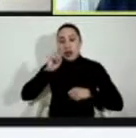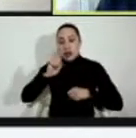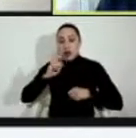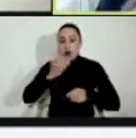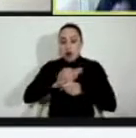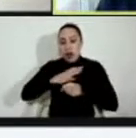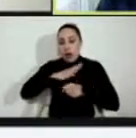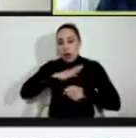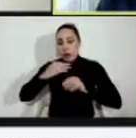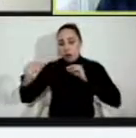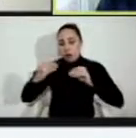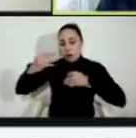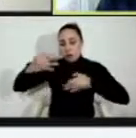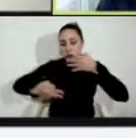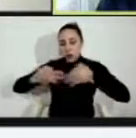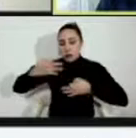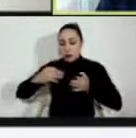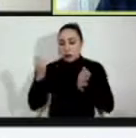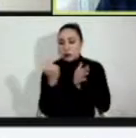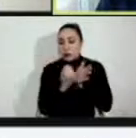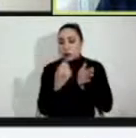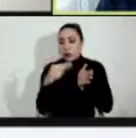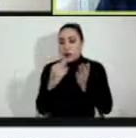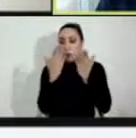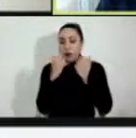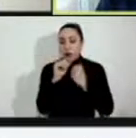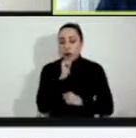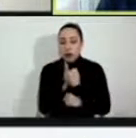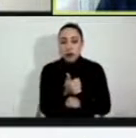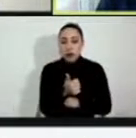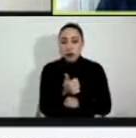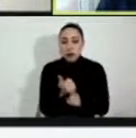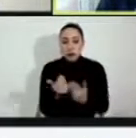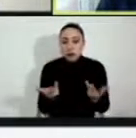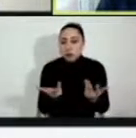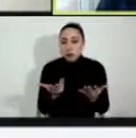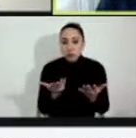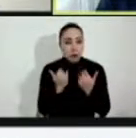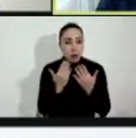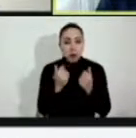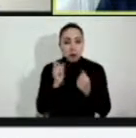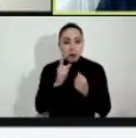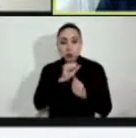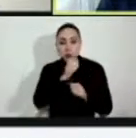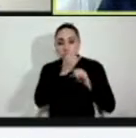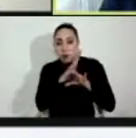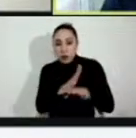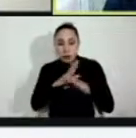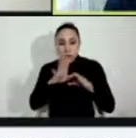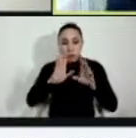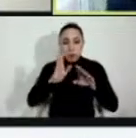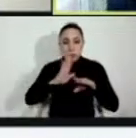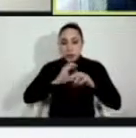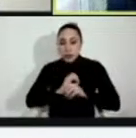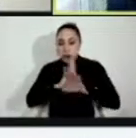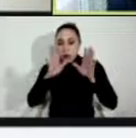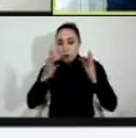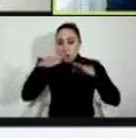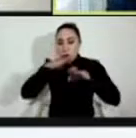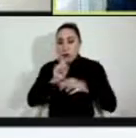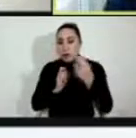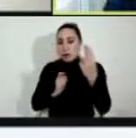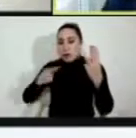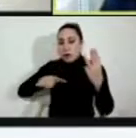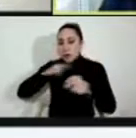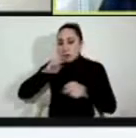en el cargo que tenía, y como ningún dato, tampoco se menciona ningún otro dato relativo al expediente derivado